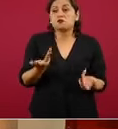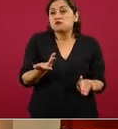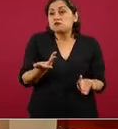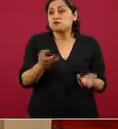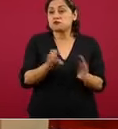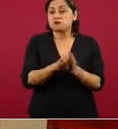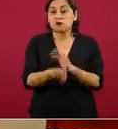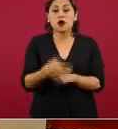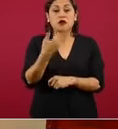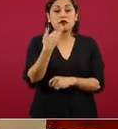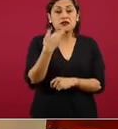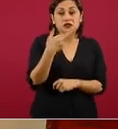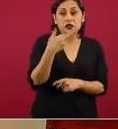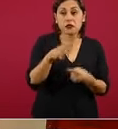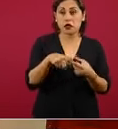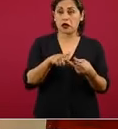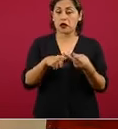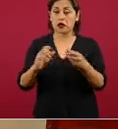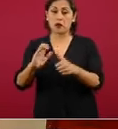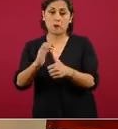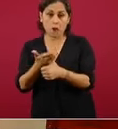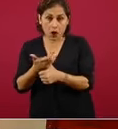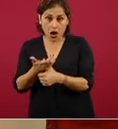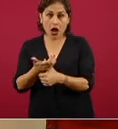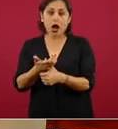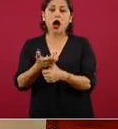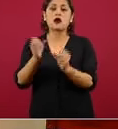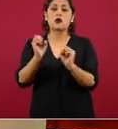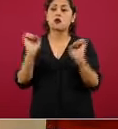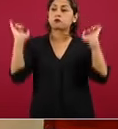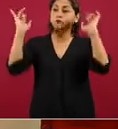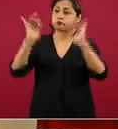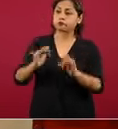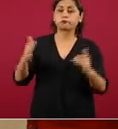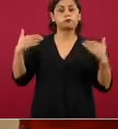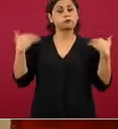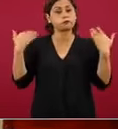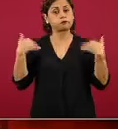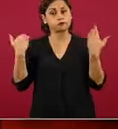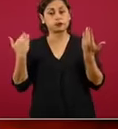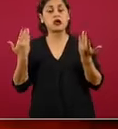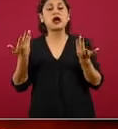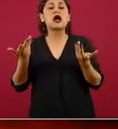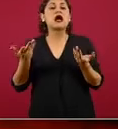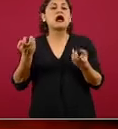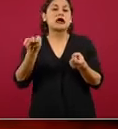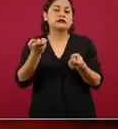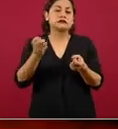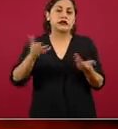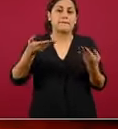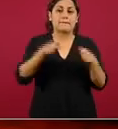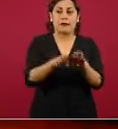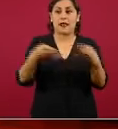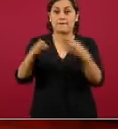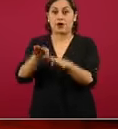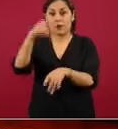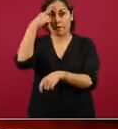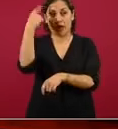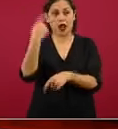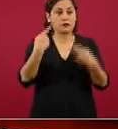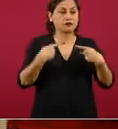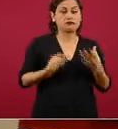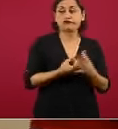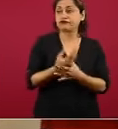restaurantes, bares, lugares de ocio, entonces para que la gente no salga. Si solamente se